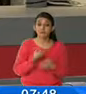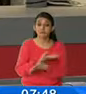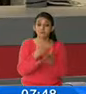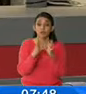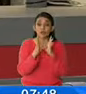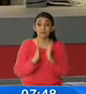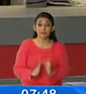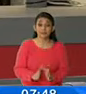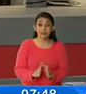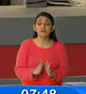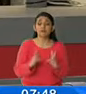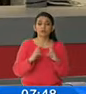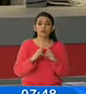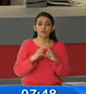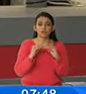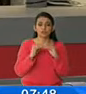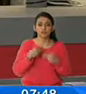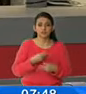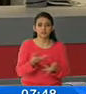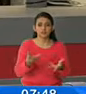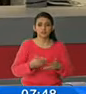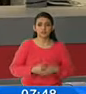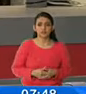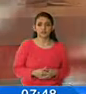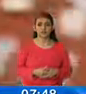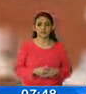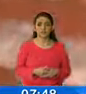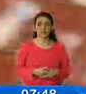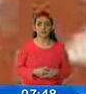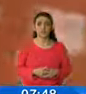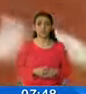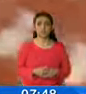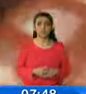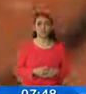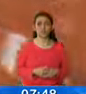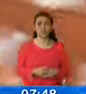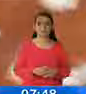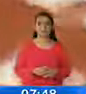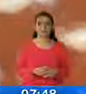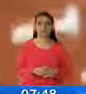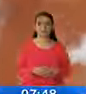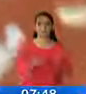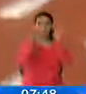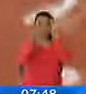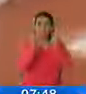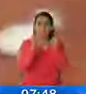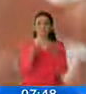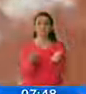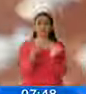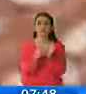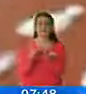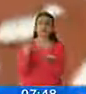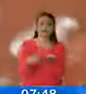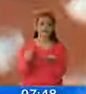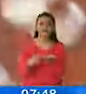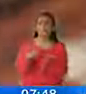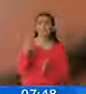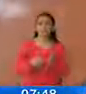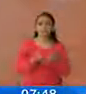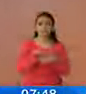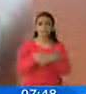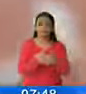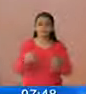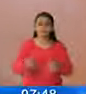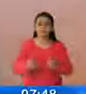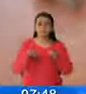Fernando Medina conoceremos las diferentes posturas. El tema vuelve al debate. ¿Qué pasa con la tabla de drogas?